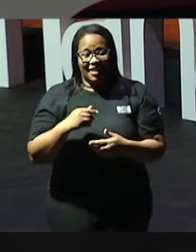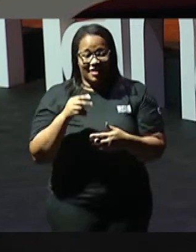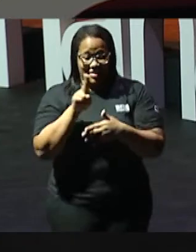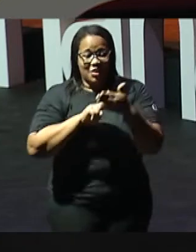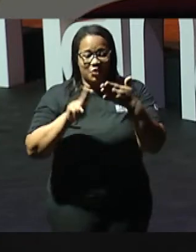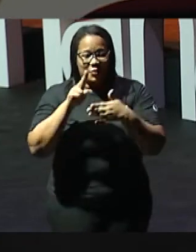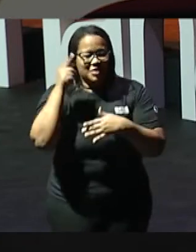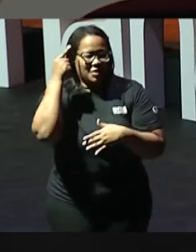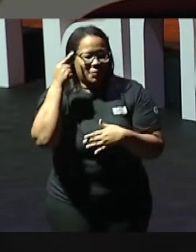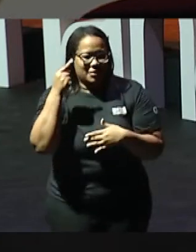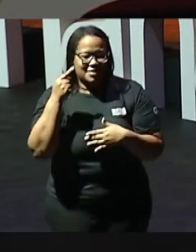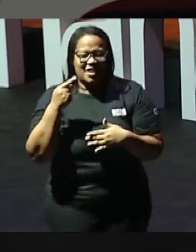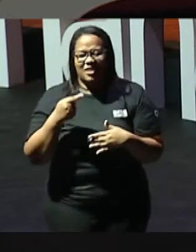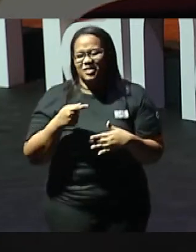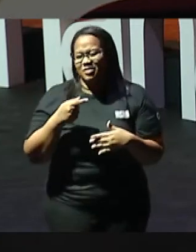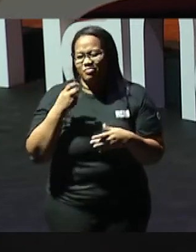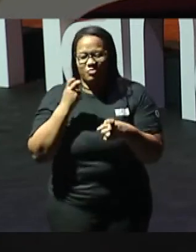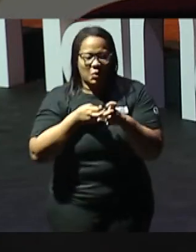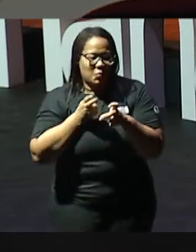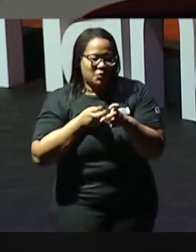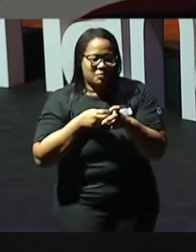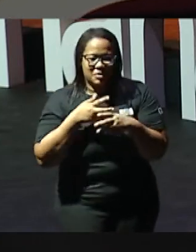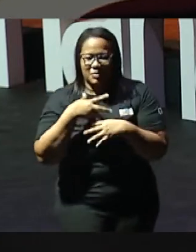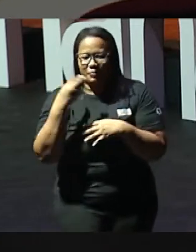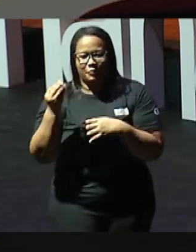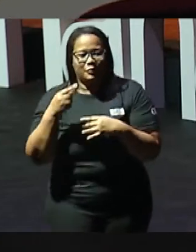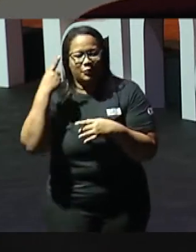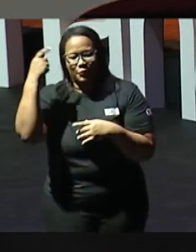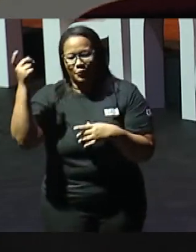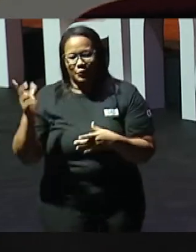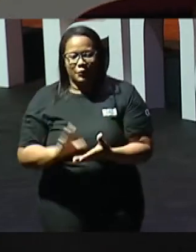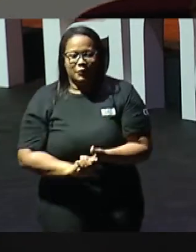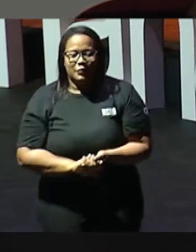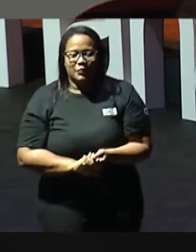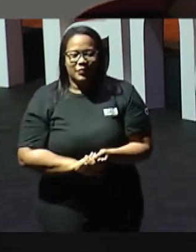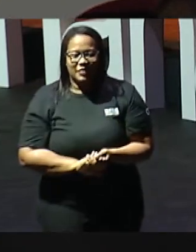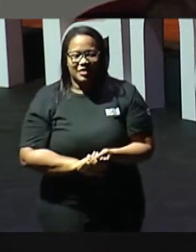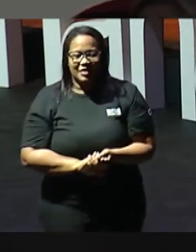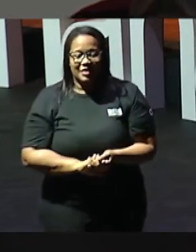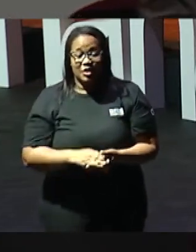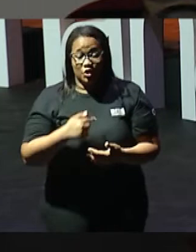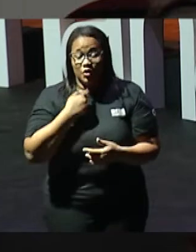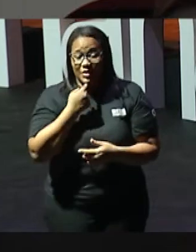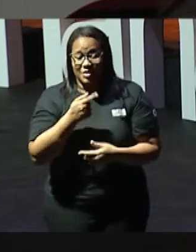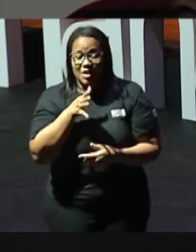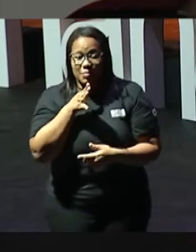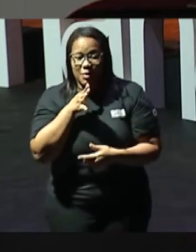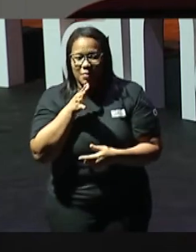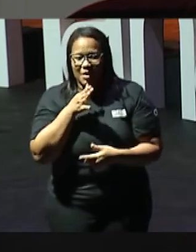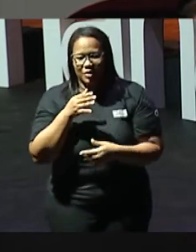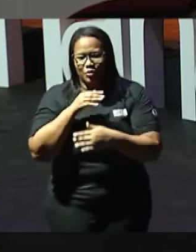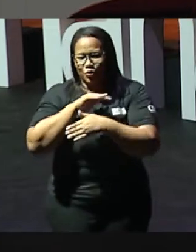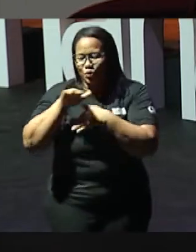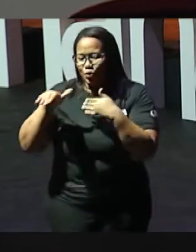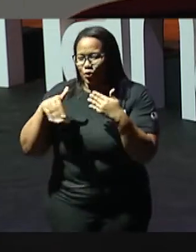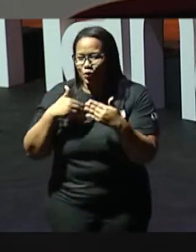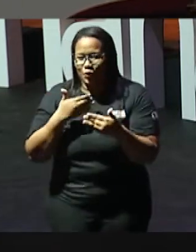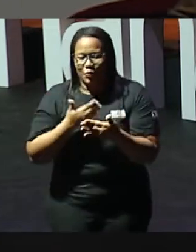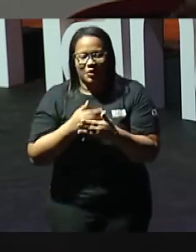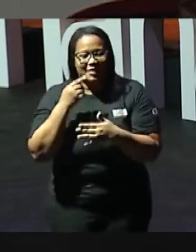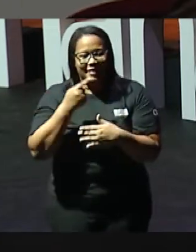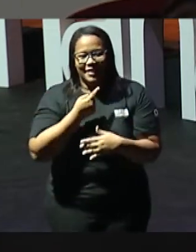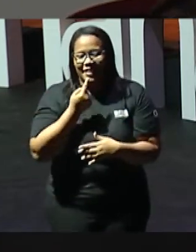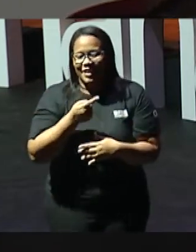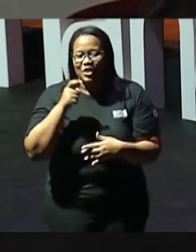y yo le dije a mi mamá mami yo quiero ser productor de televisión yo le decía a mi mamá lo que sea no me decías algo también puedes lograrlo